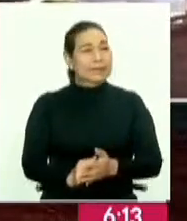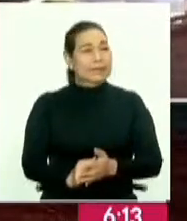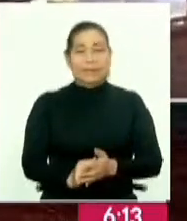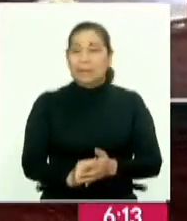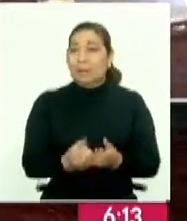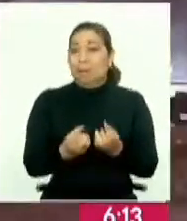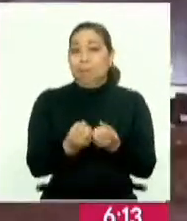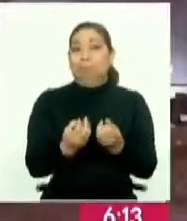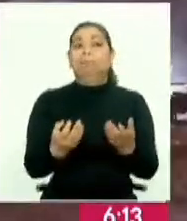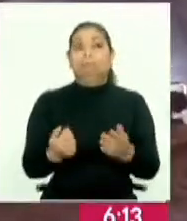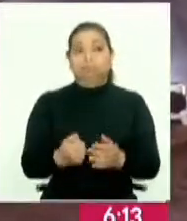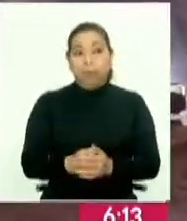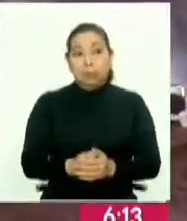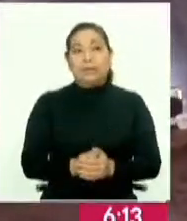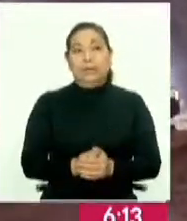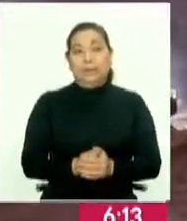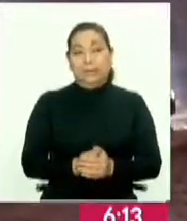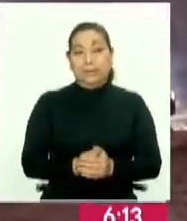bastante